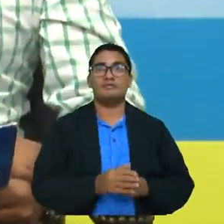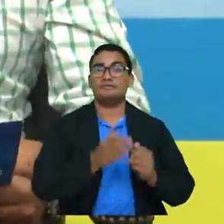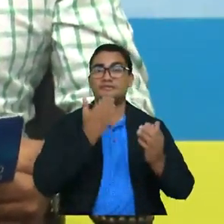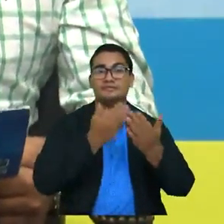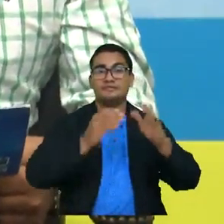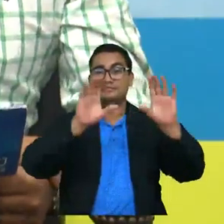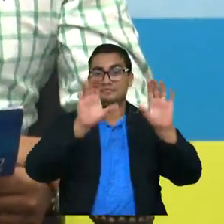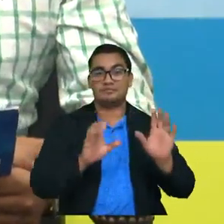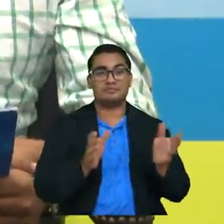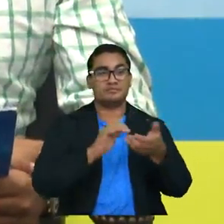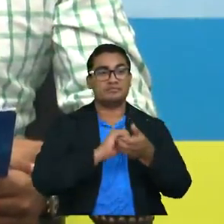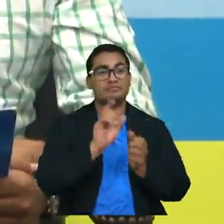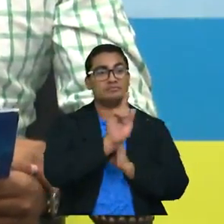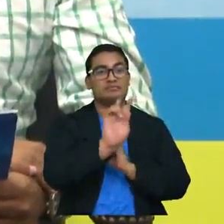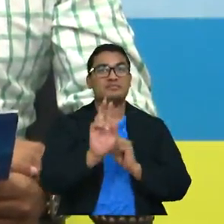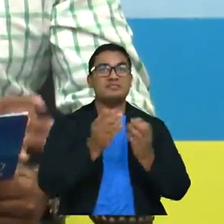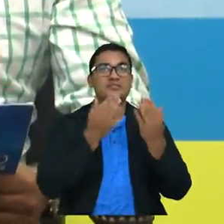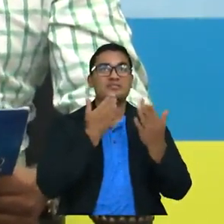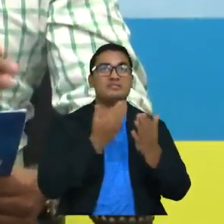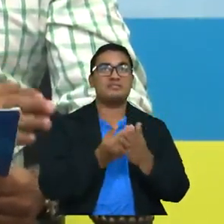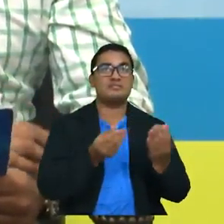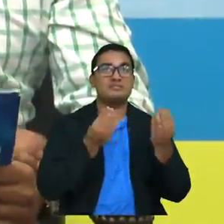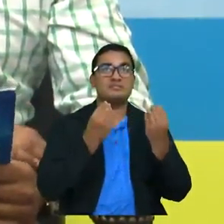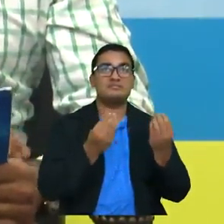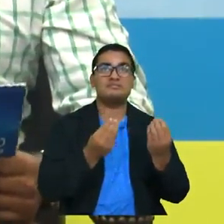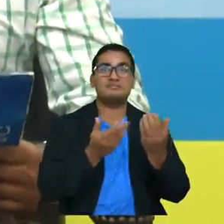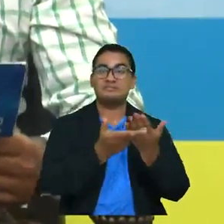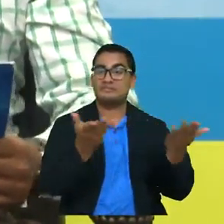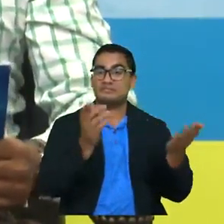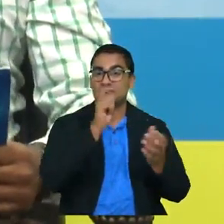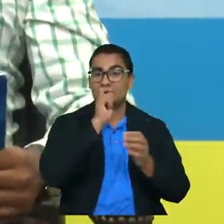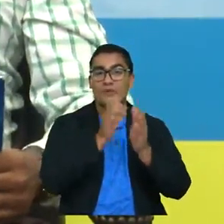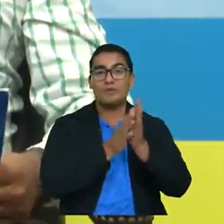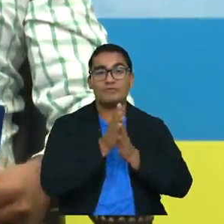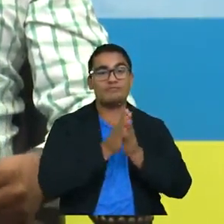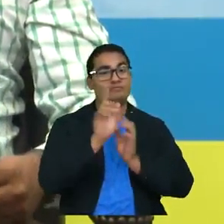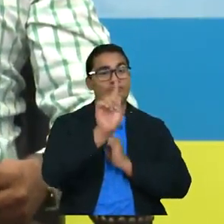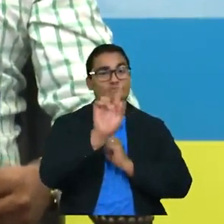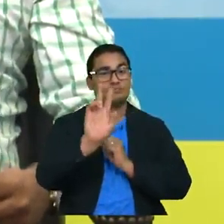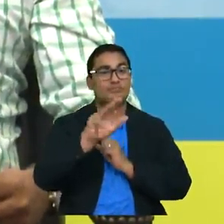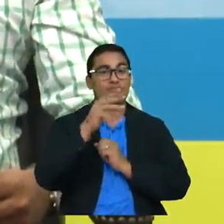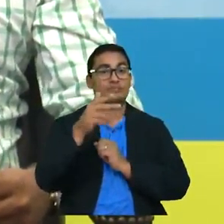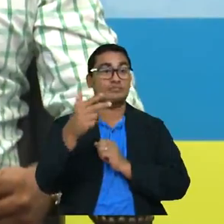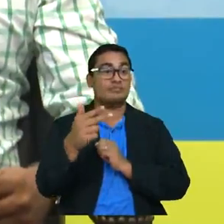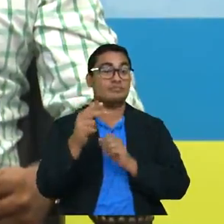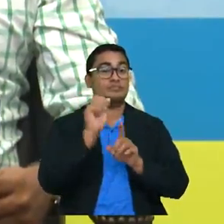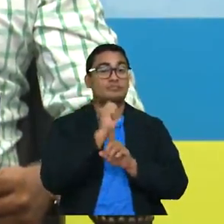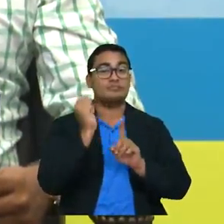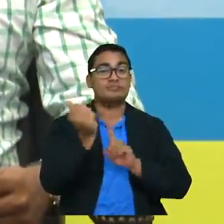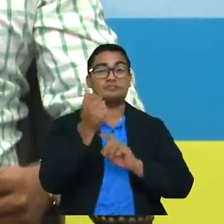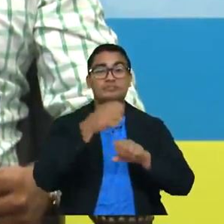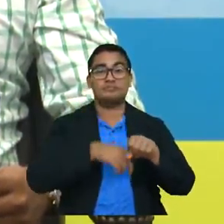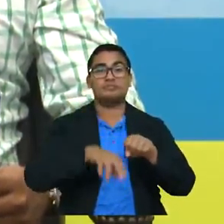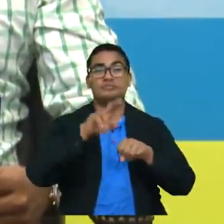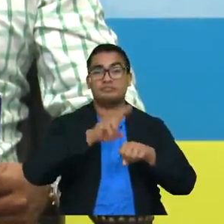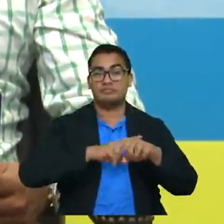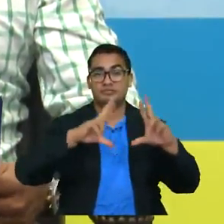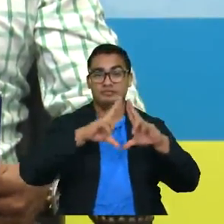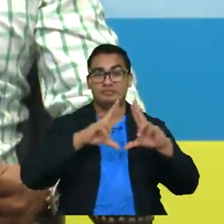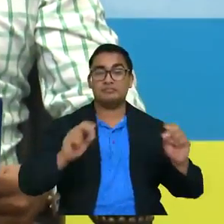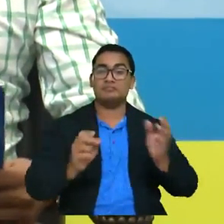Buenas tardes, amigos televidentes. Muchas gracias por su fiel sintonía al canal parlamentario, el canal 98, el canal de la